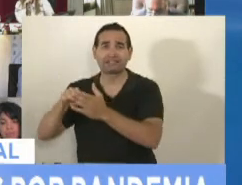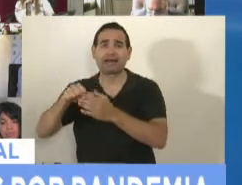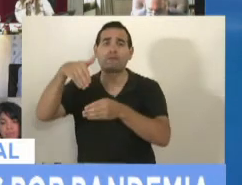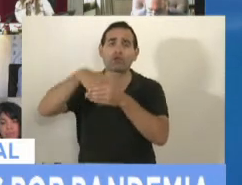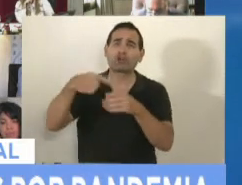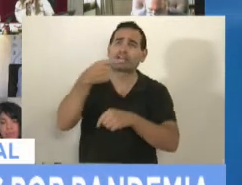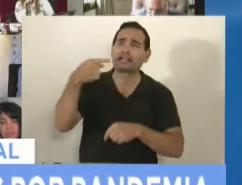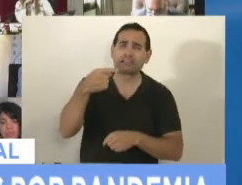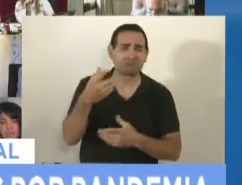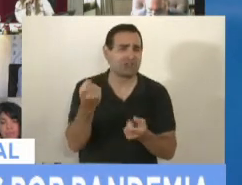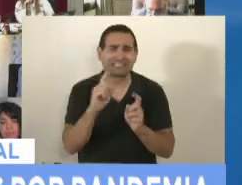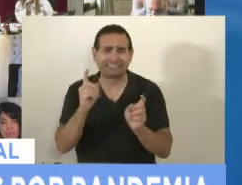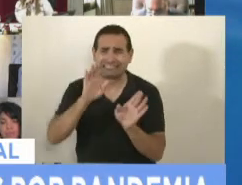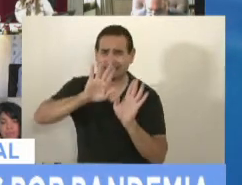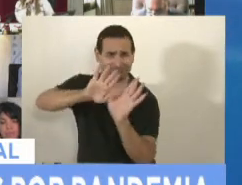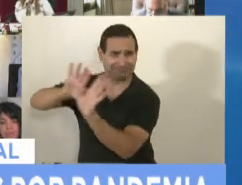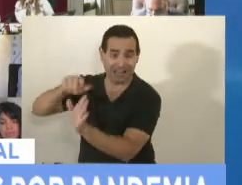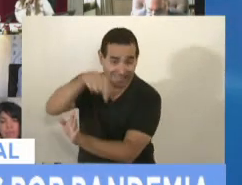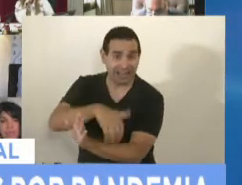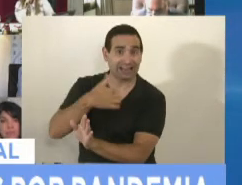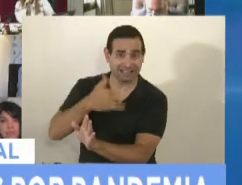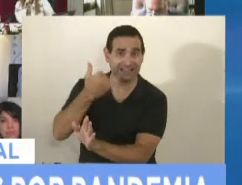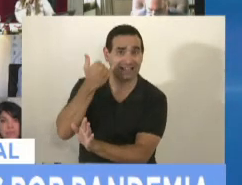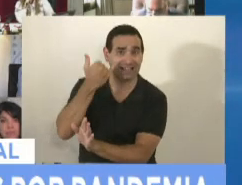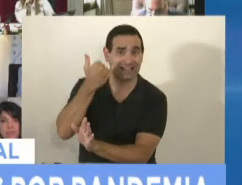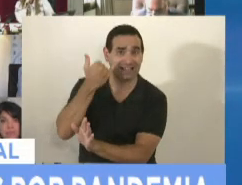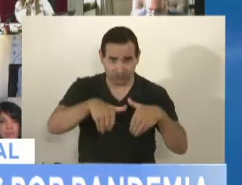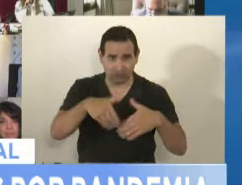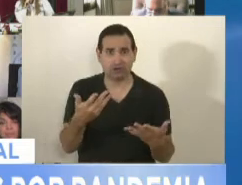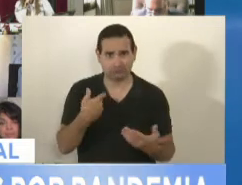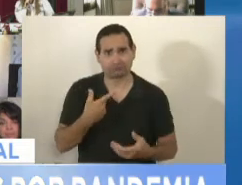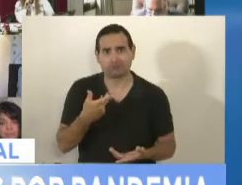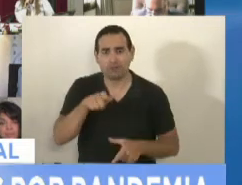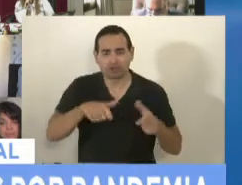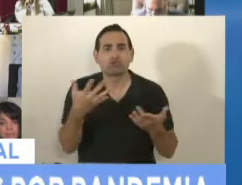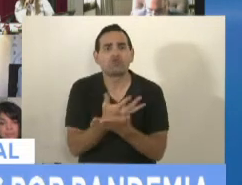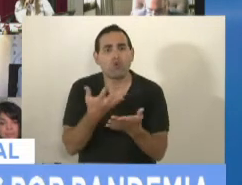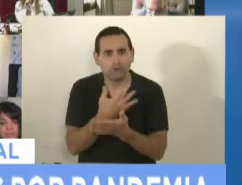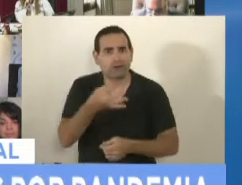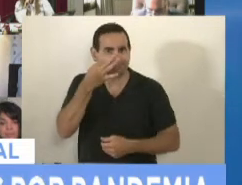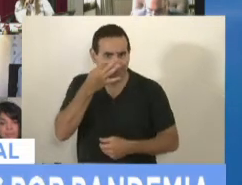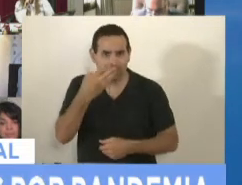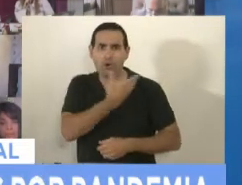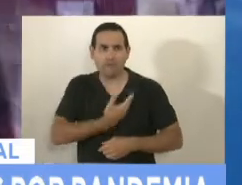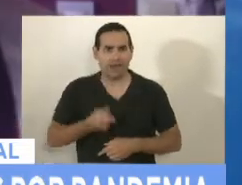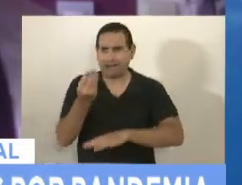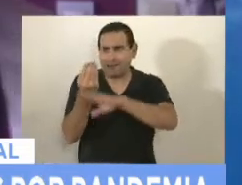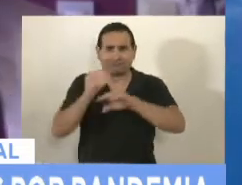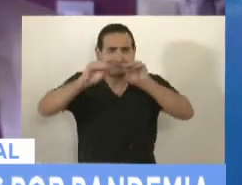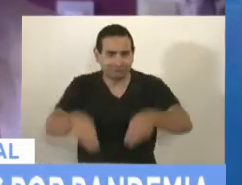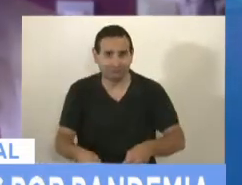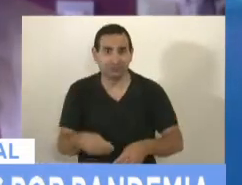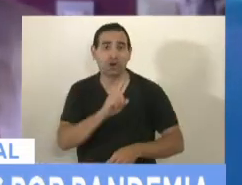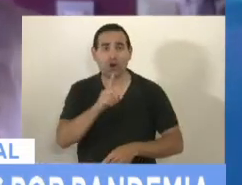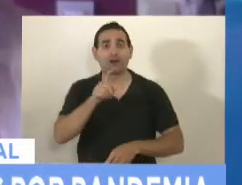votos de quienes vivimos en Argentina y padecemos en vivo y directo el desastre de esta gestión, y no como nuestros hermanos